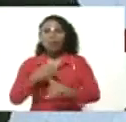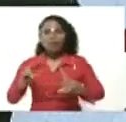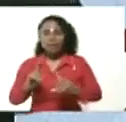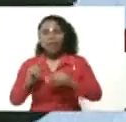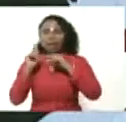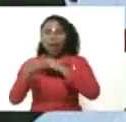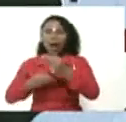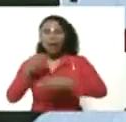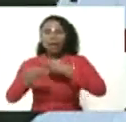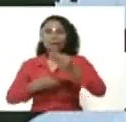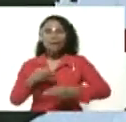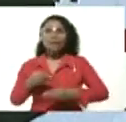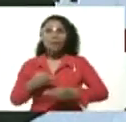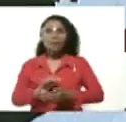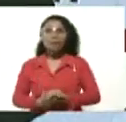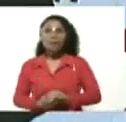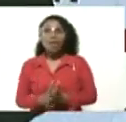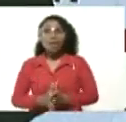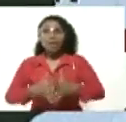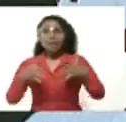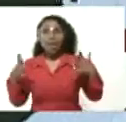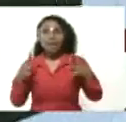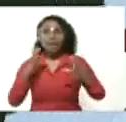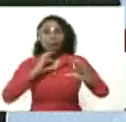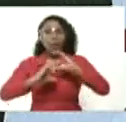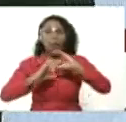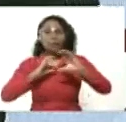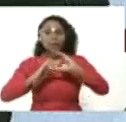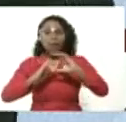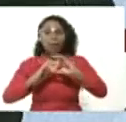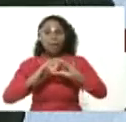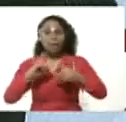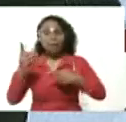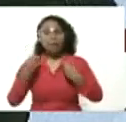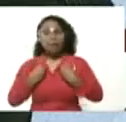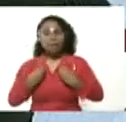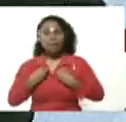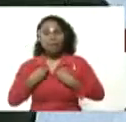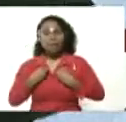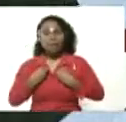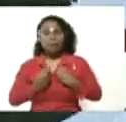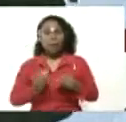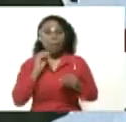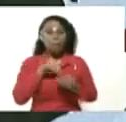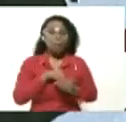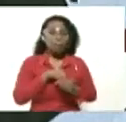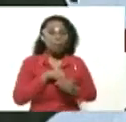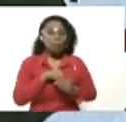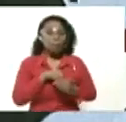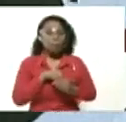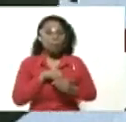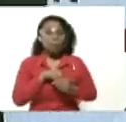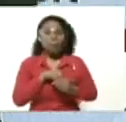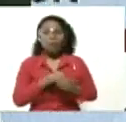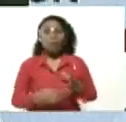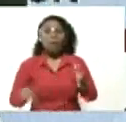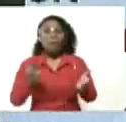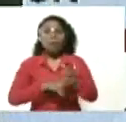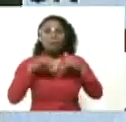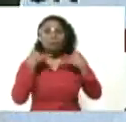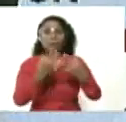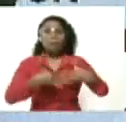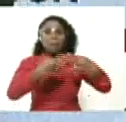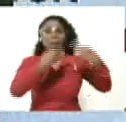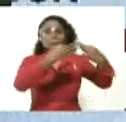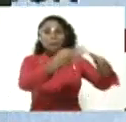precisan, ya digo, grandes conversaciones, mientras que si vivimos en monólogos permanentes, es imposible que